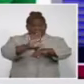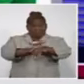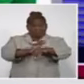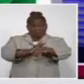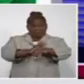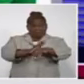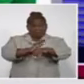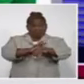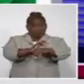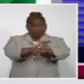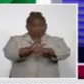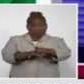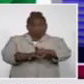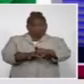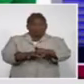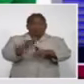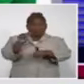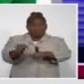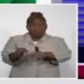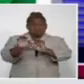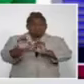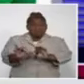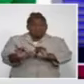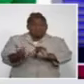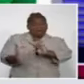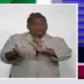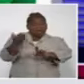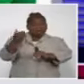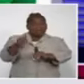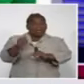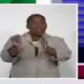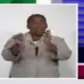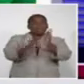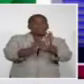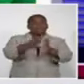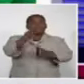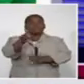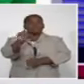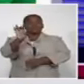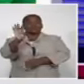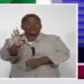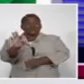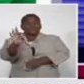estas 1.187 altas, pues ya se acumulan